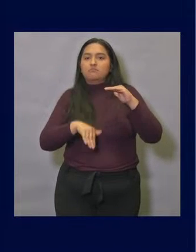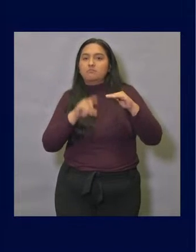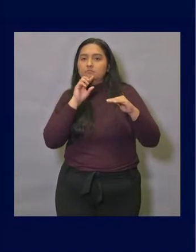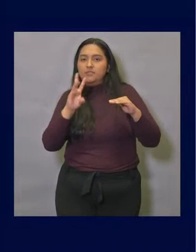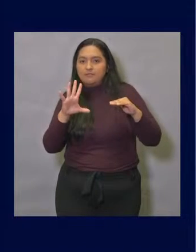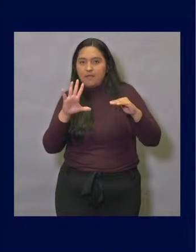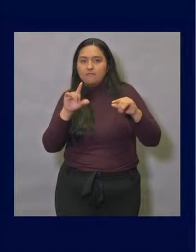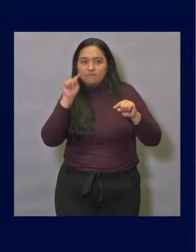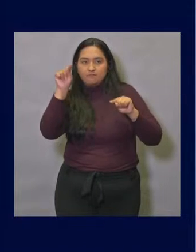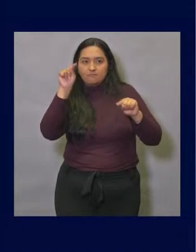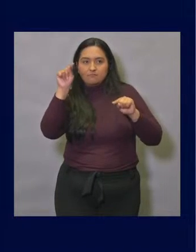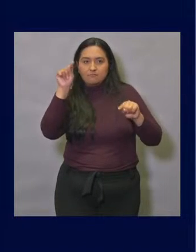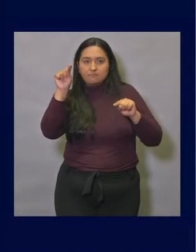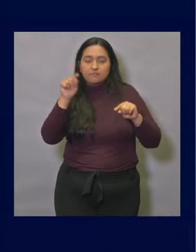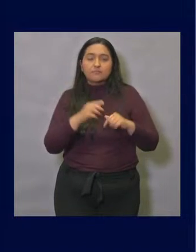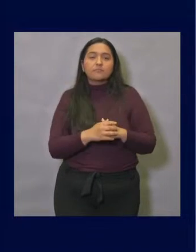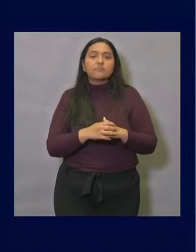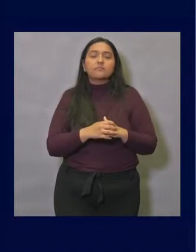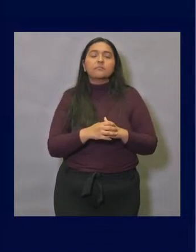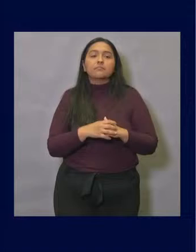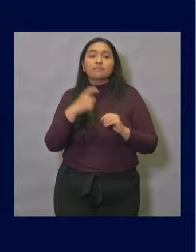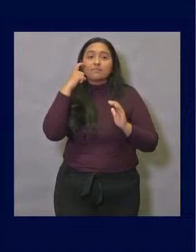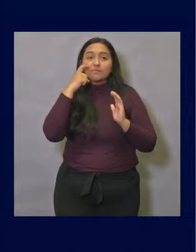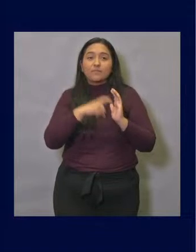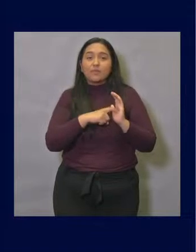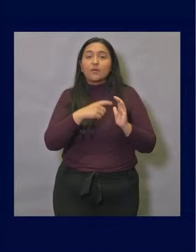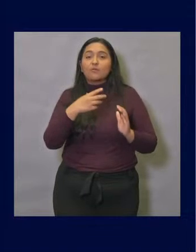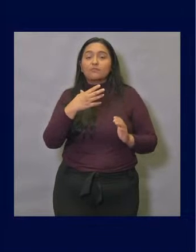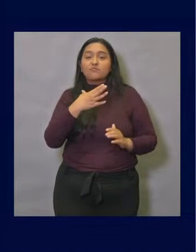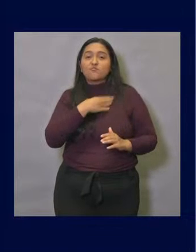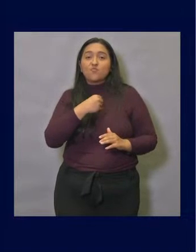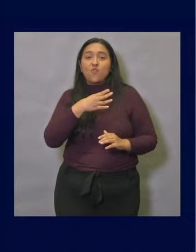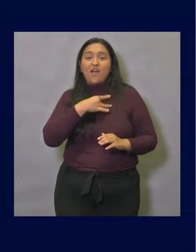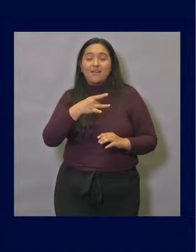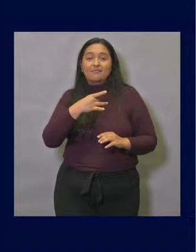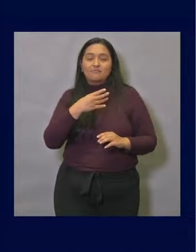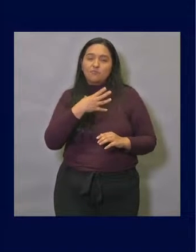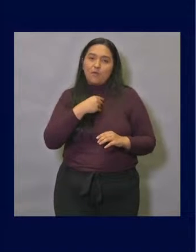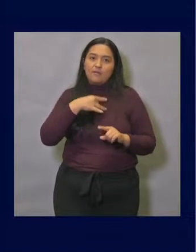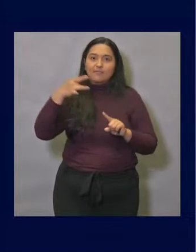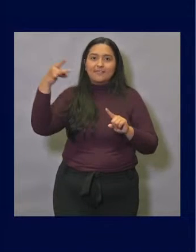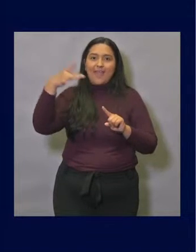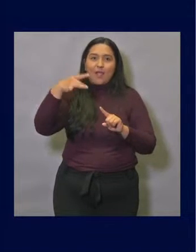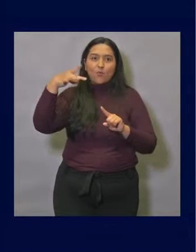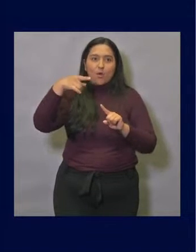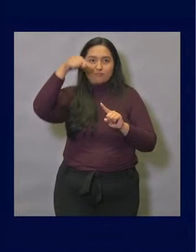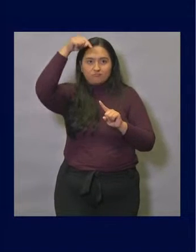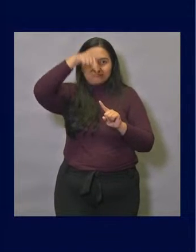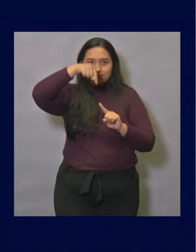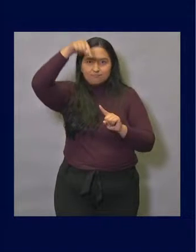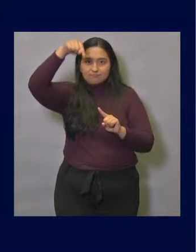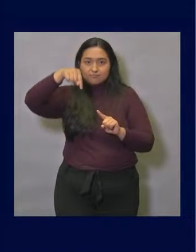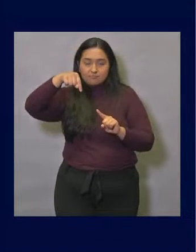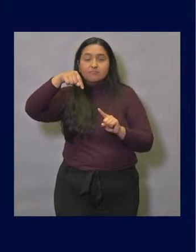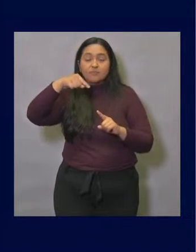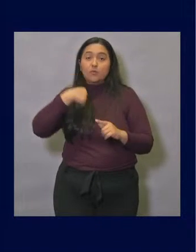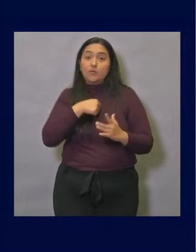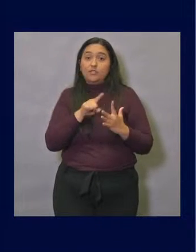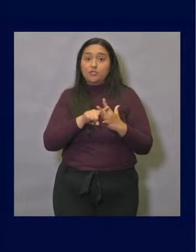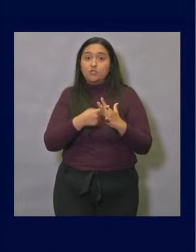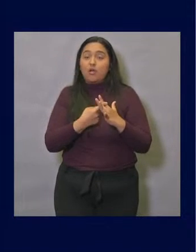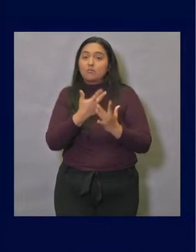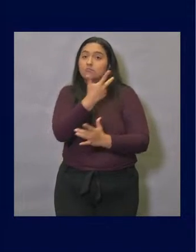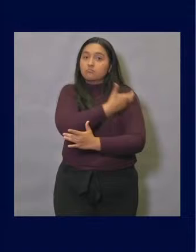Vean las dos flechas blancas a la derecha de este cuadro. Comenzamos a vacunar a los adultos mayores